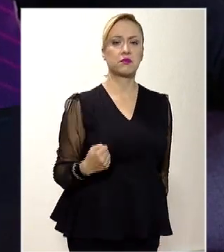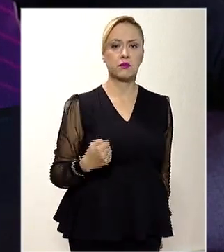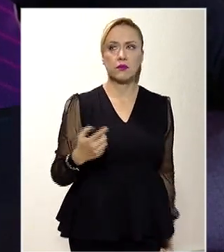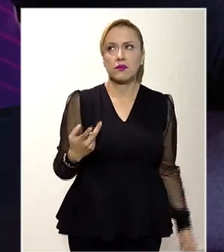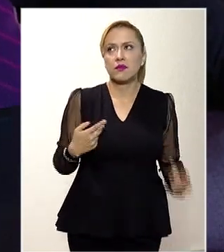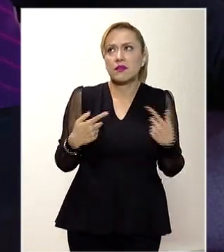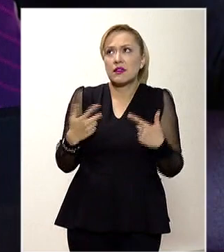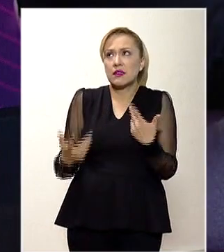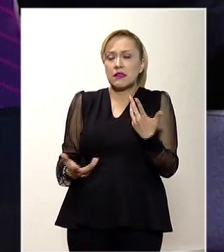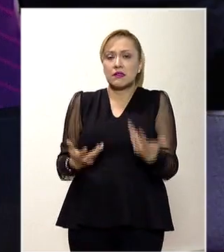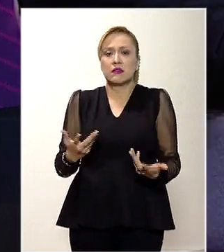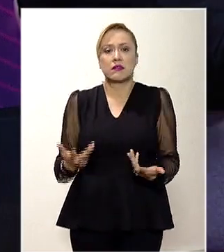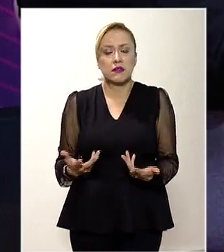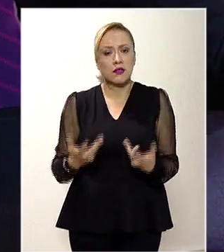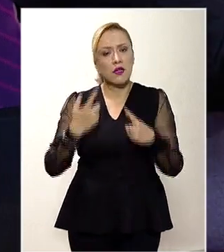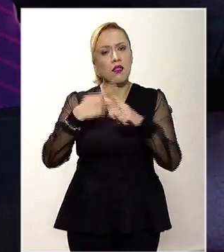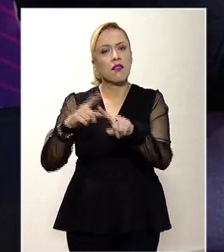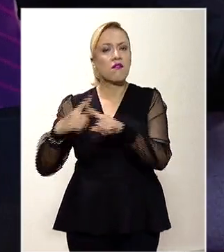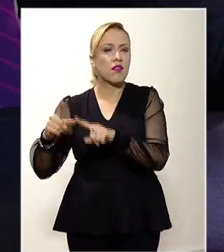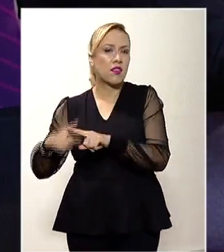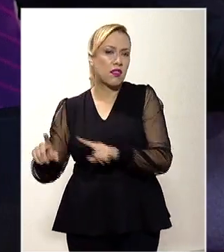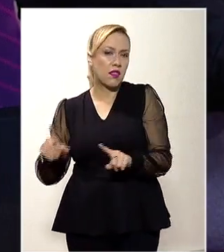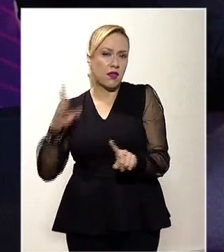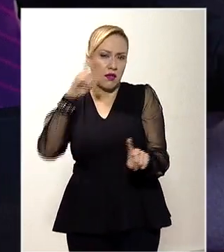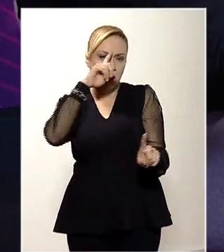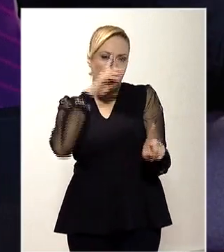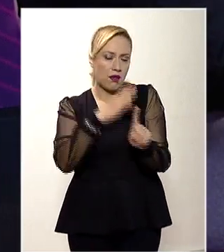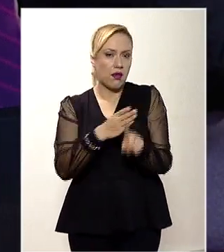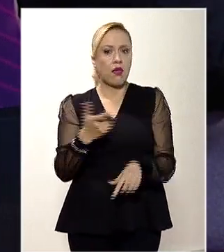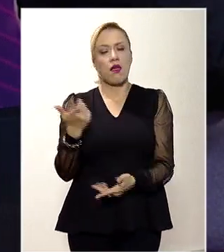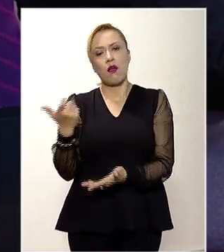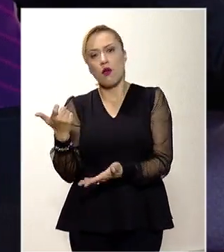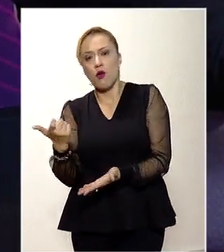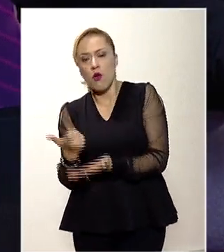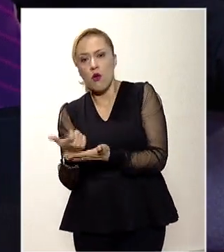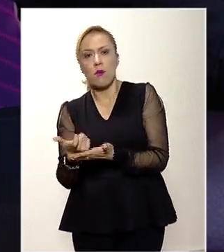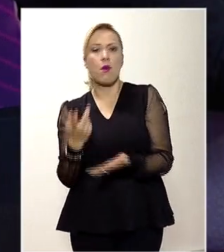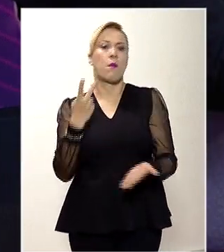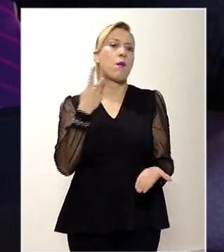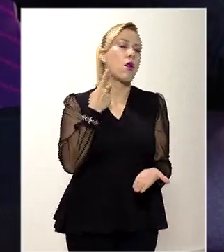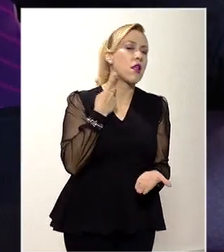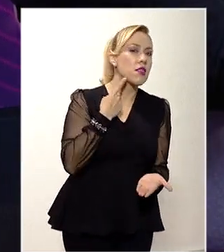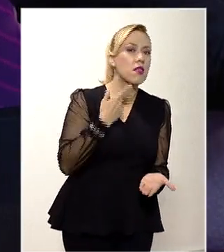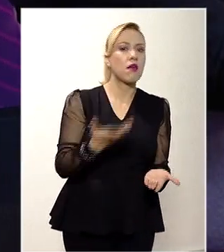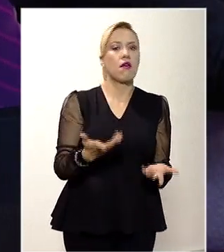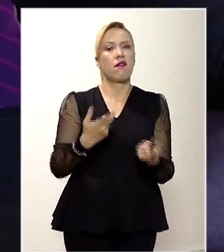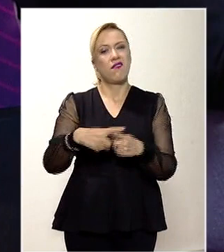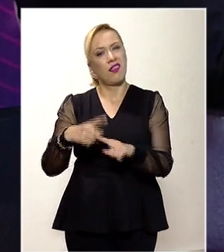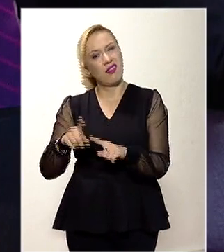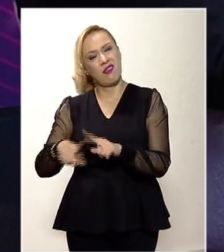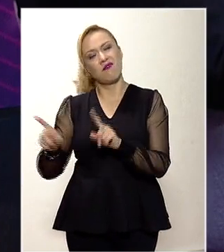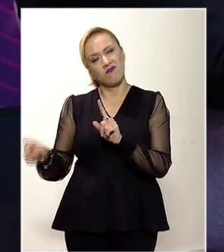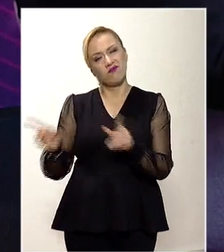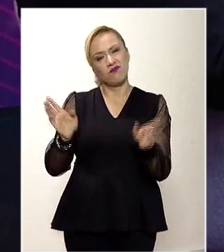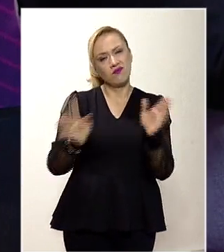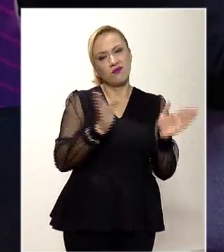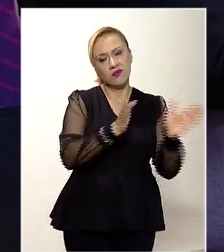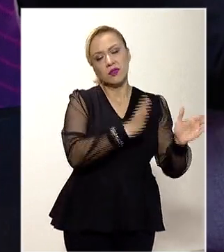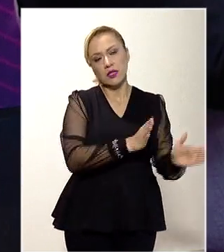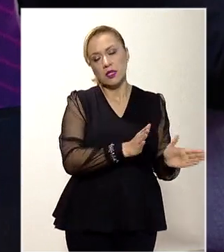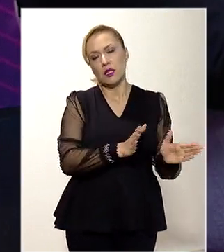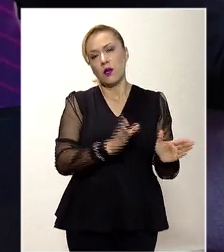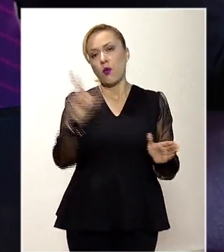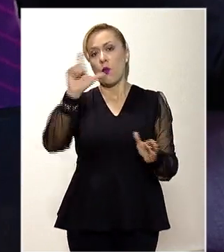en específico con distintas finalidades, algunas económicas, otras políticas, otras por discriminación, ¿no? Entonces,